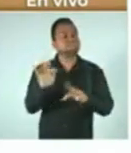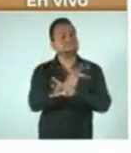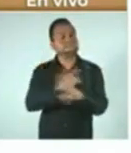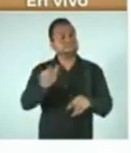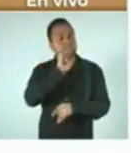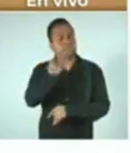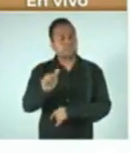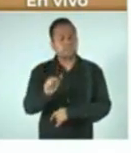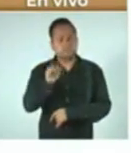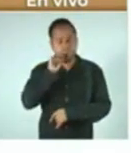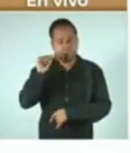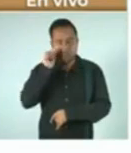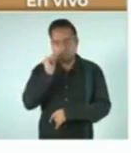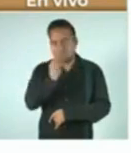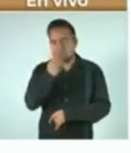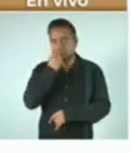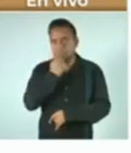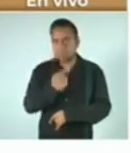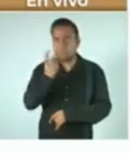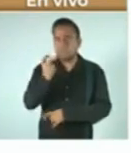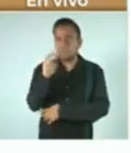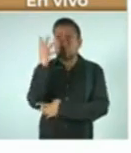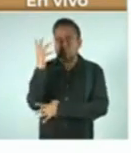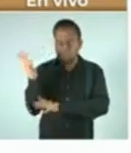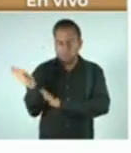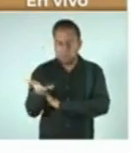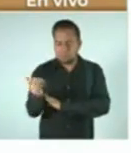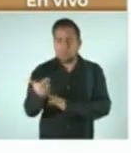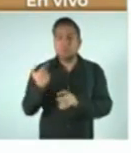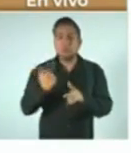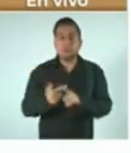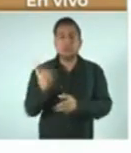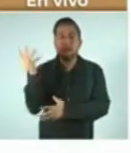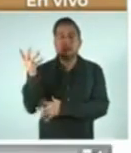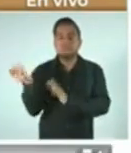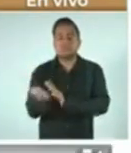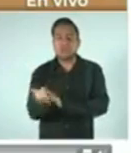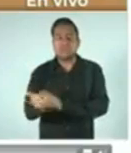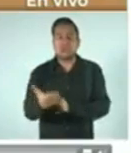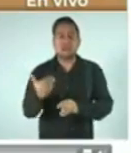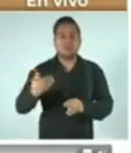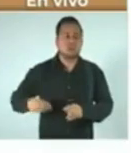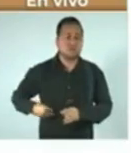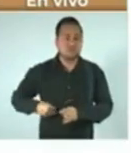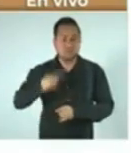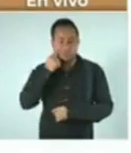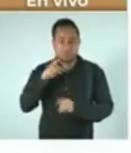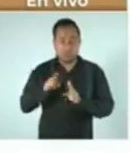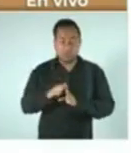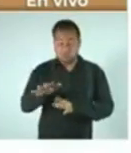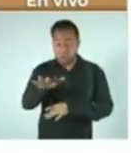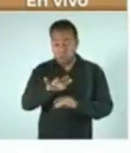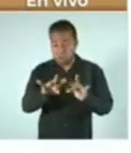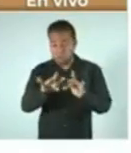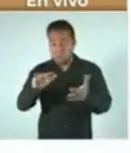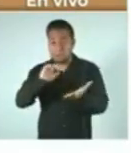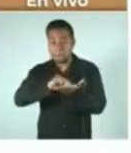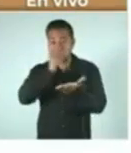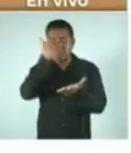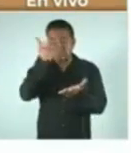Me decían ayer unos, no, es que es la erosión. Le digo, no, pues la erosión la causa la tala. Miren, miren cómo está toda esta franja de la Mixteca,